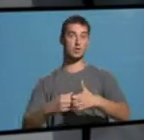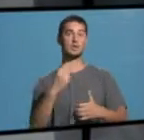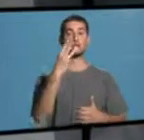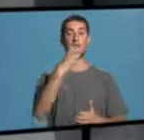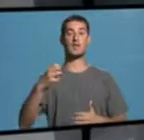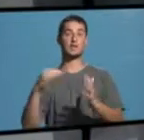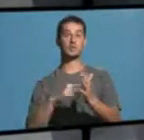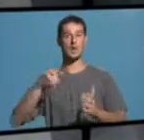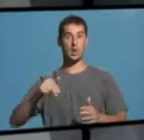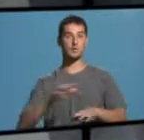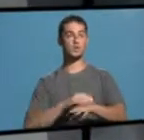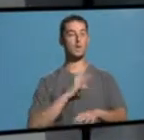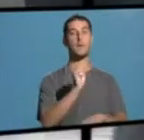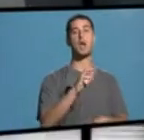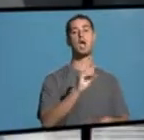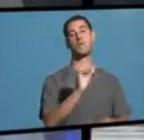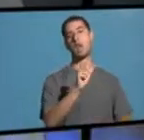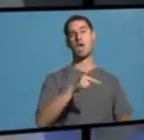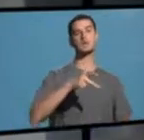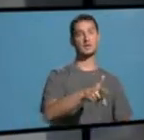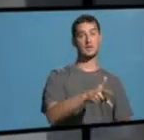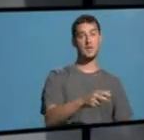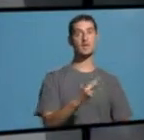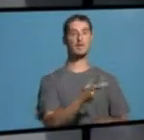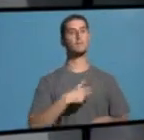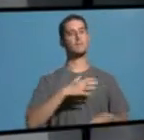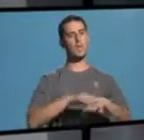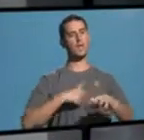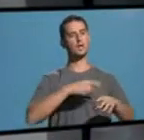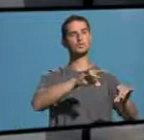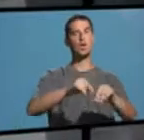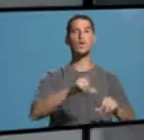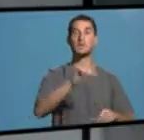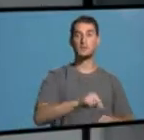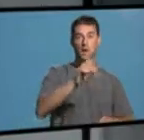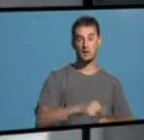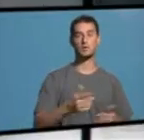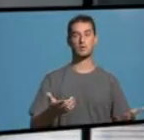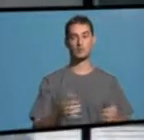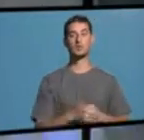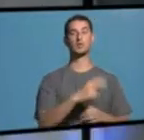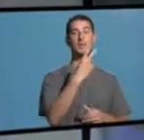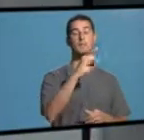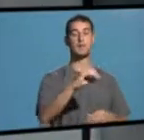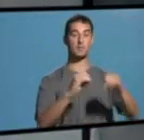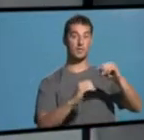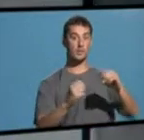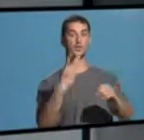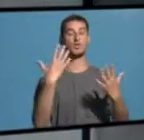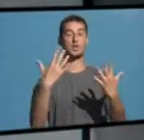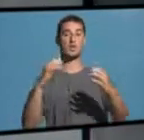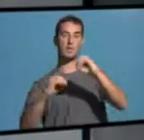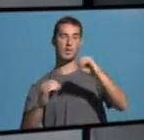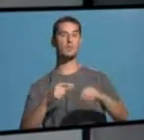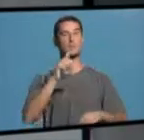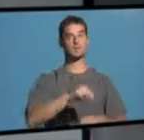euros para os polígonos de Paradela e Chantada destinaránse ao abaratamento do solo e traducirase nunha reducción do 20% e do 10% respectivamente.